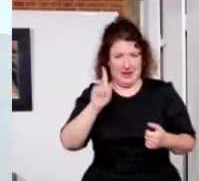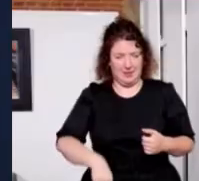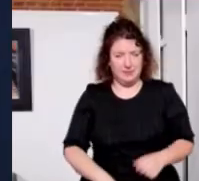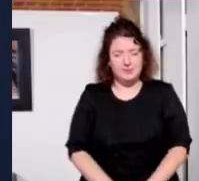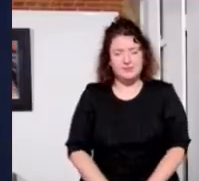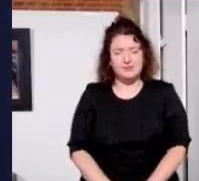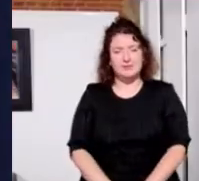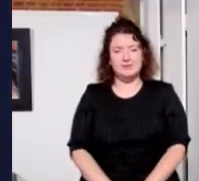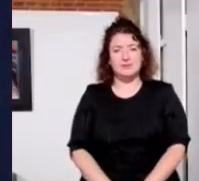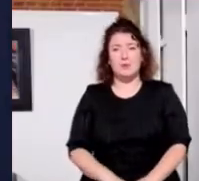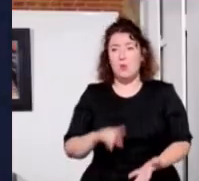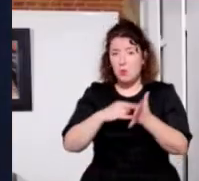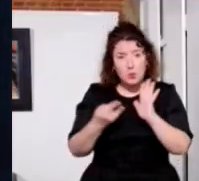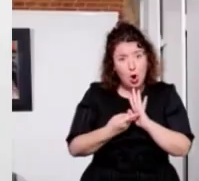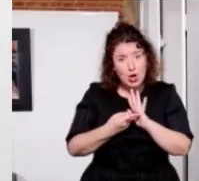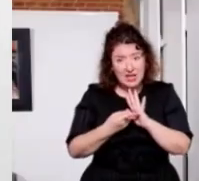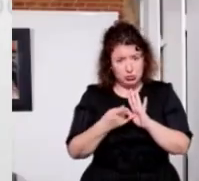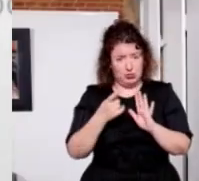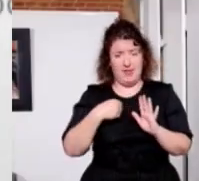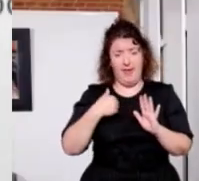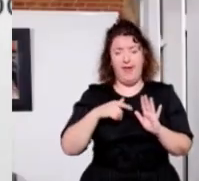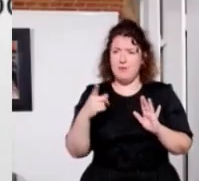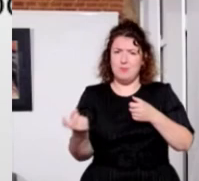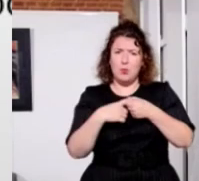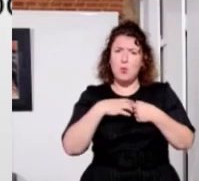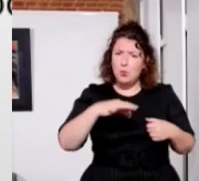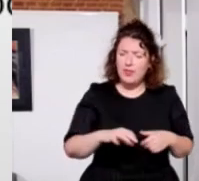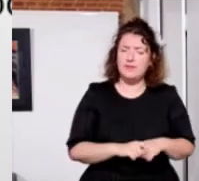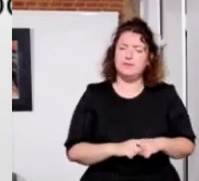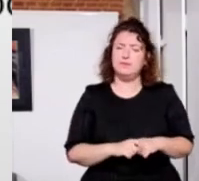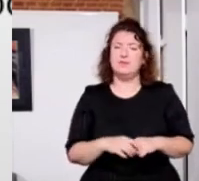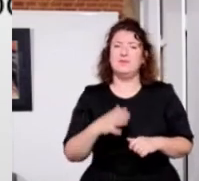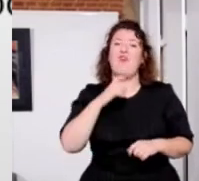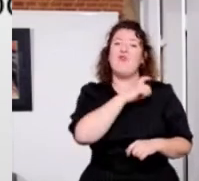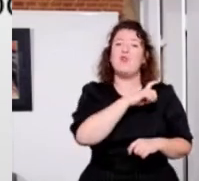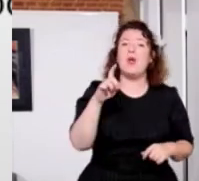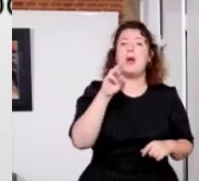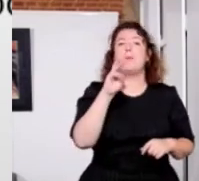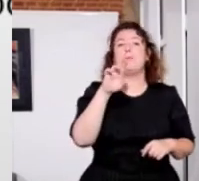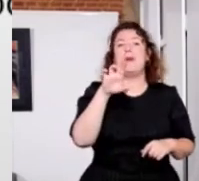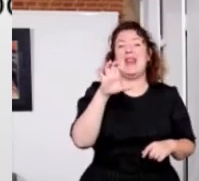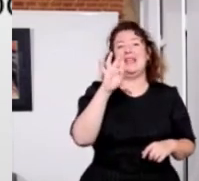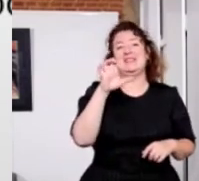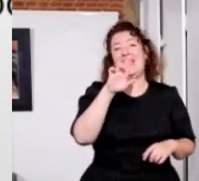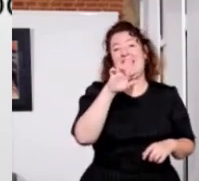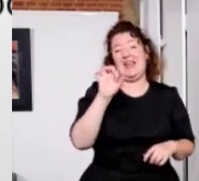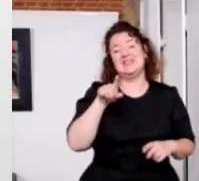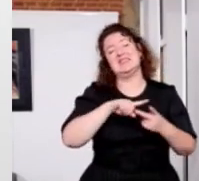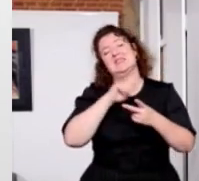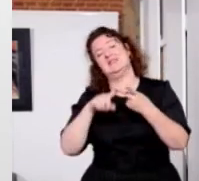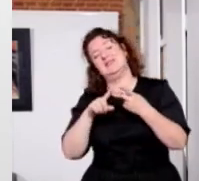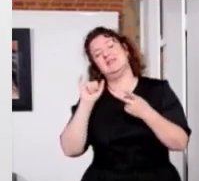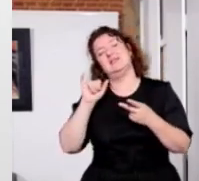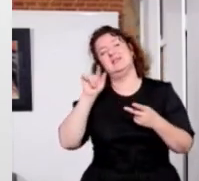Sé parte del proyecto. La Volunteca es una iniciativa de la Fundación Peratarres y la Plataforma del Voluntariado de España con